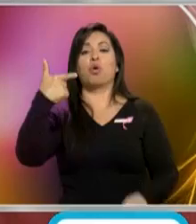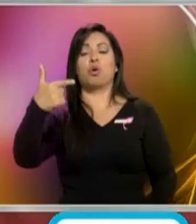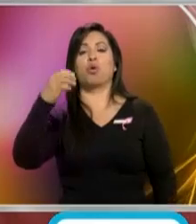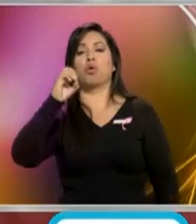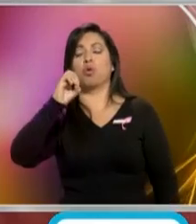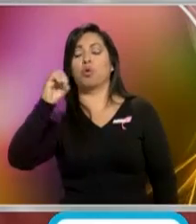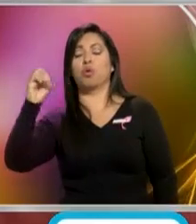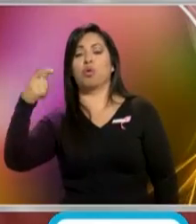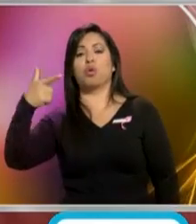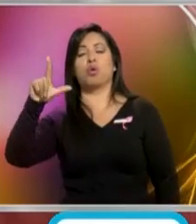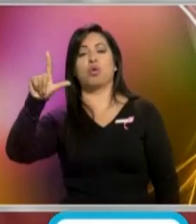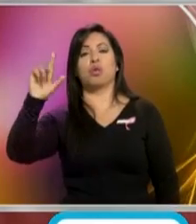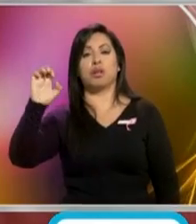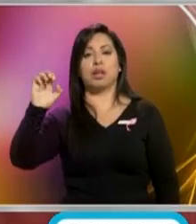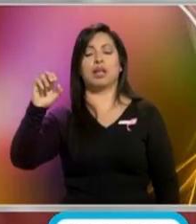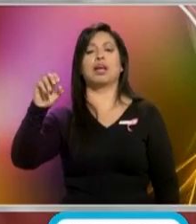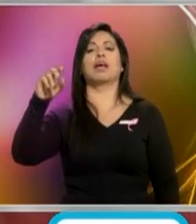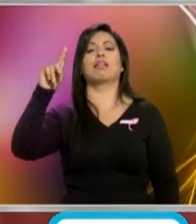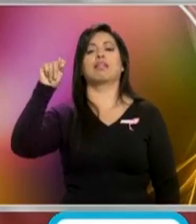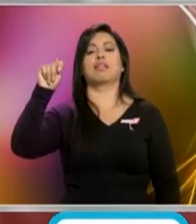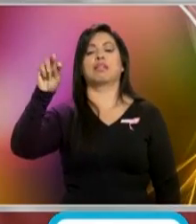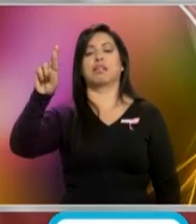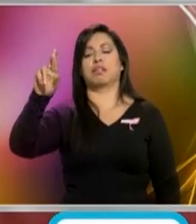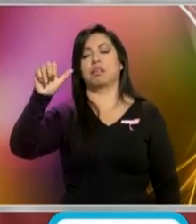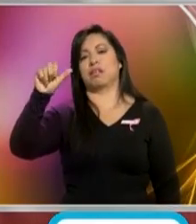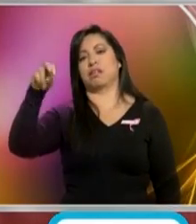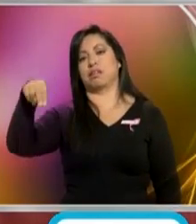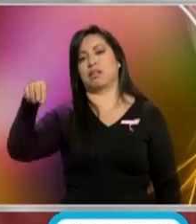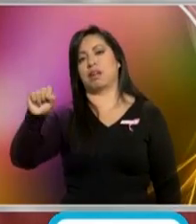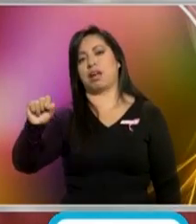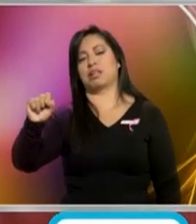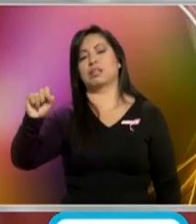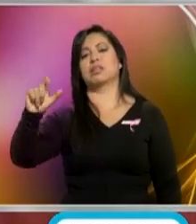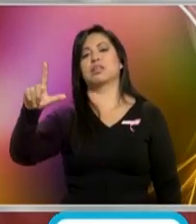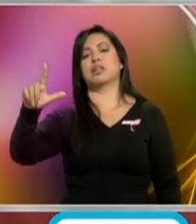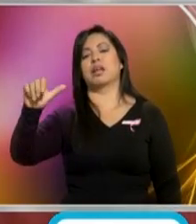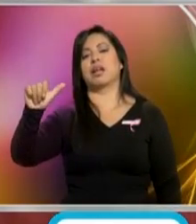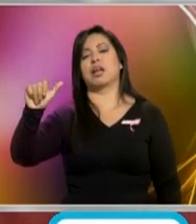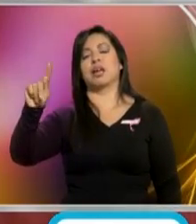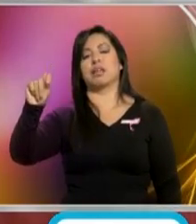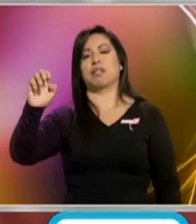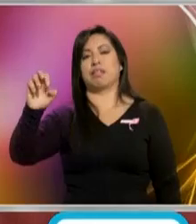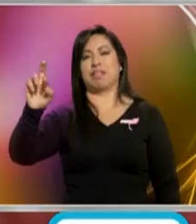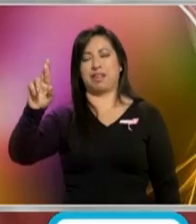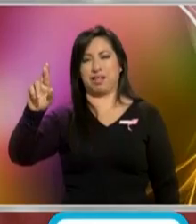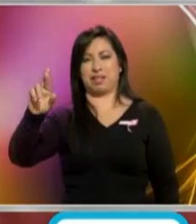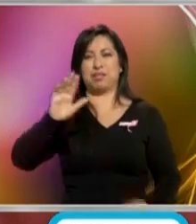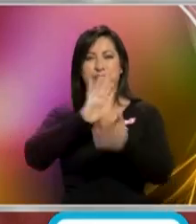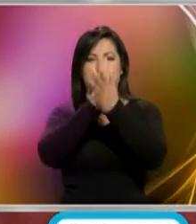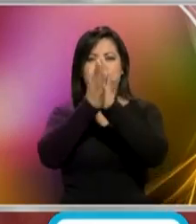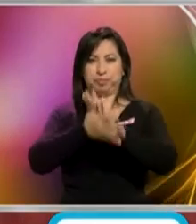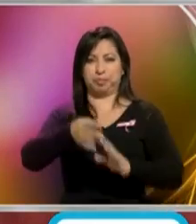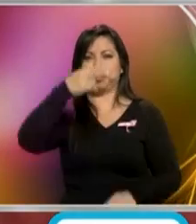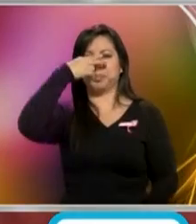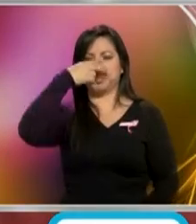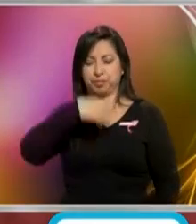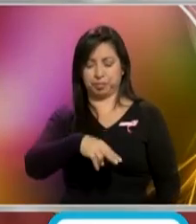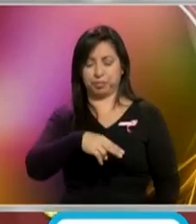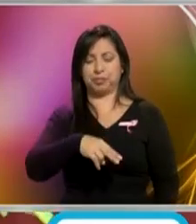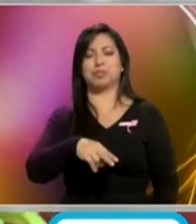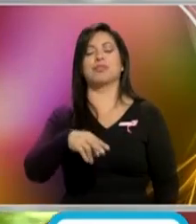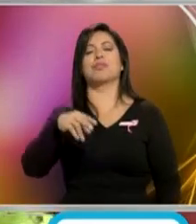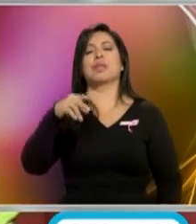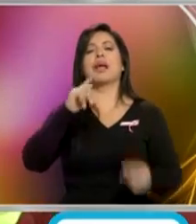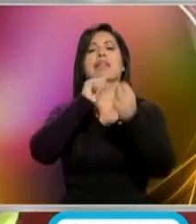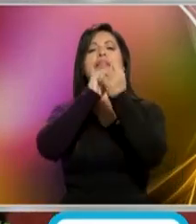permitirnos traducir no solamente textos, que esa es la parte que a mí me impresiona y me agrada mucho. Nos permite incluso traducir